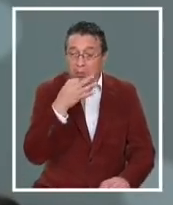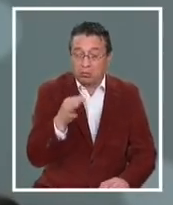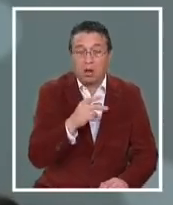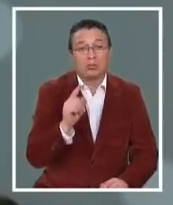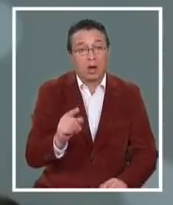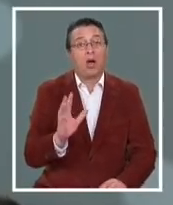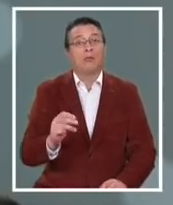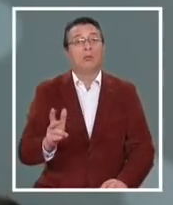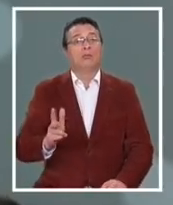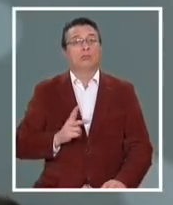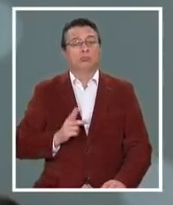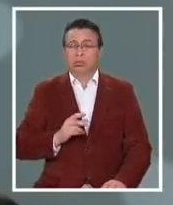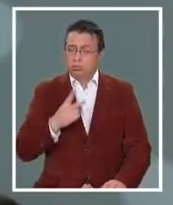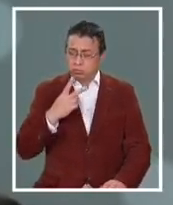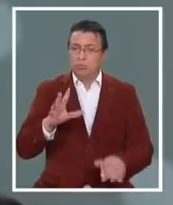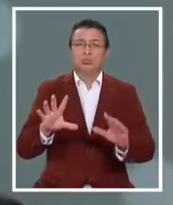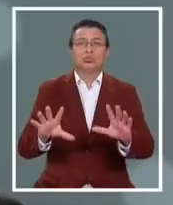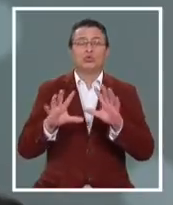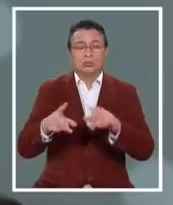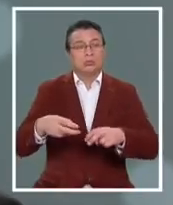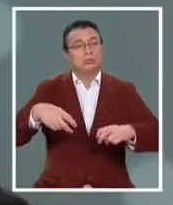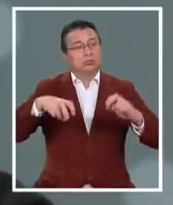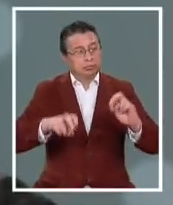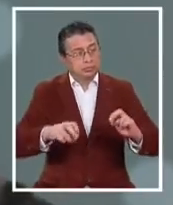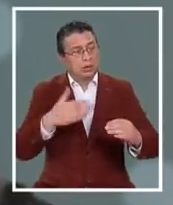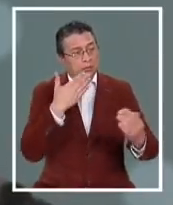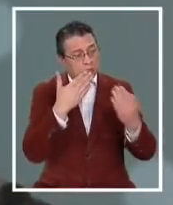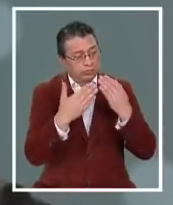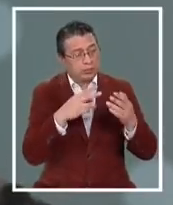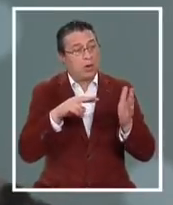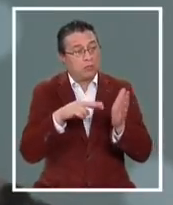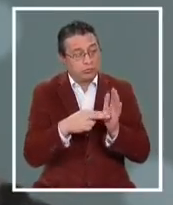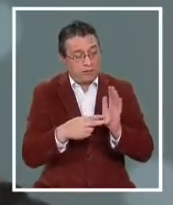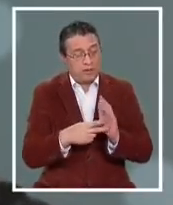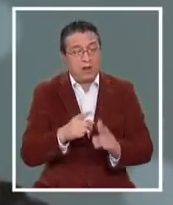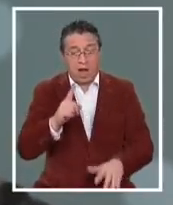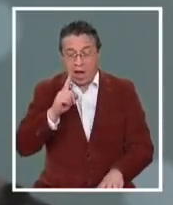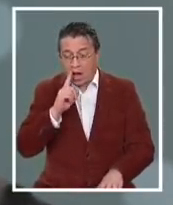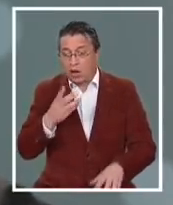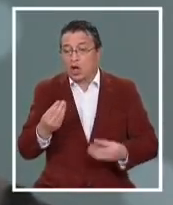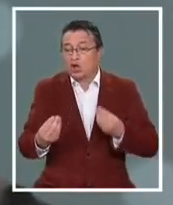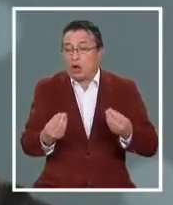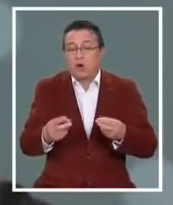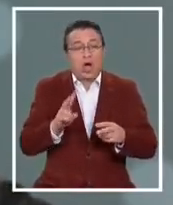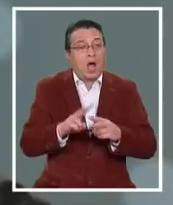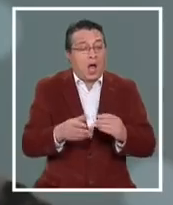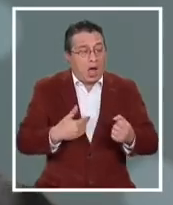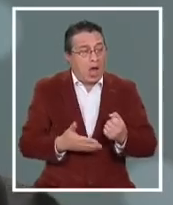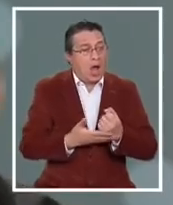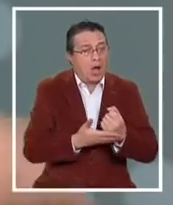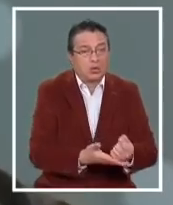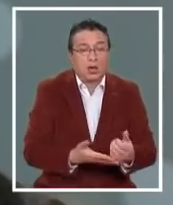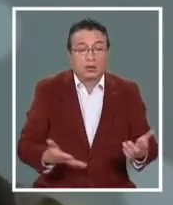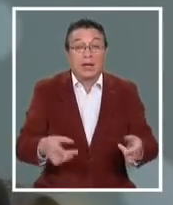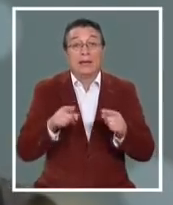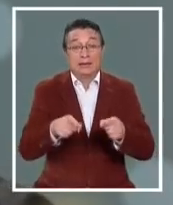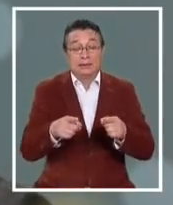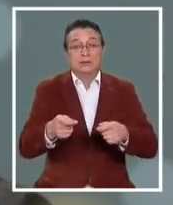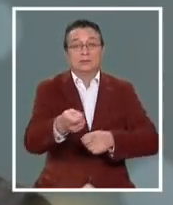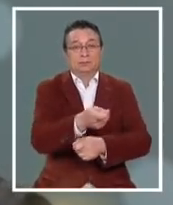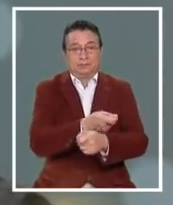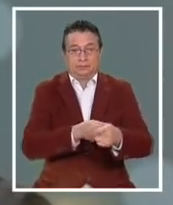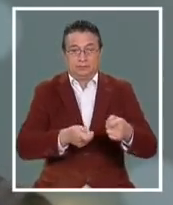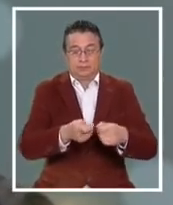eso es altura republicana. Total. Que es sentarse y decir, este es un problema que tenemos y cómo podemos ayudar, ¿no? Y de ahí empieza la